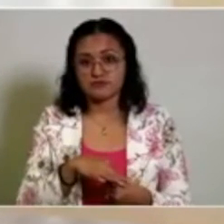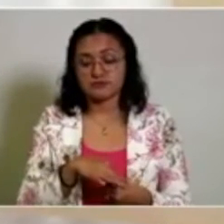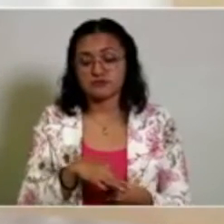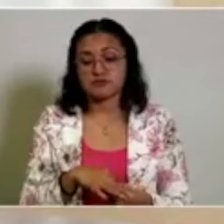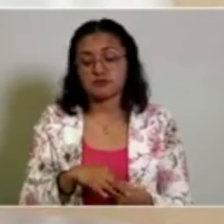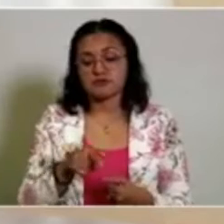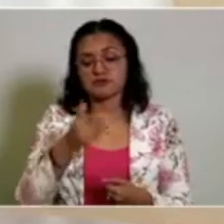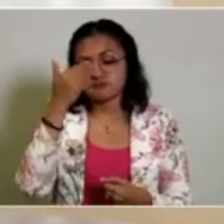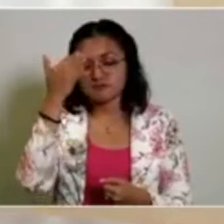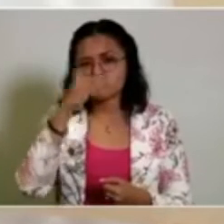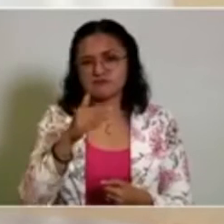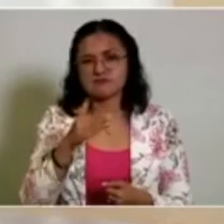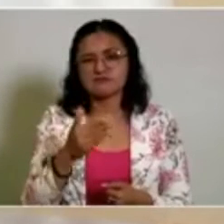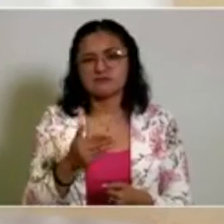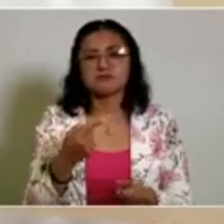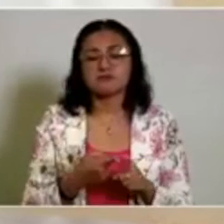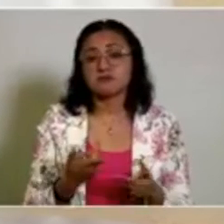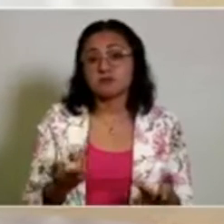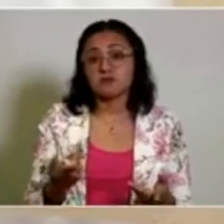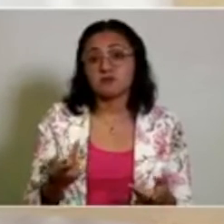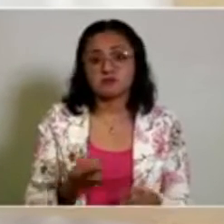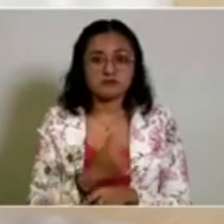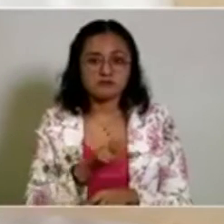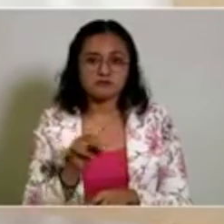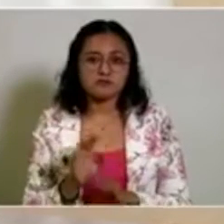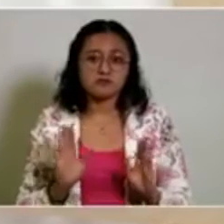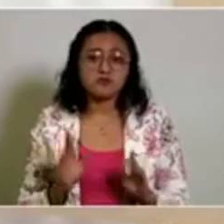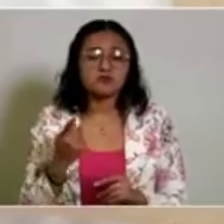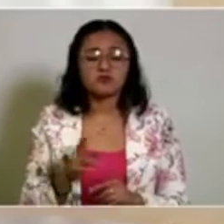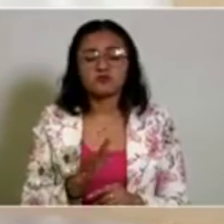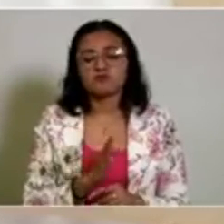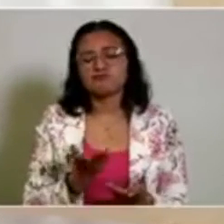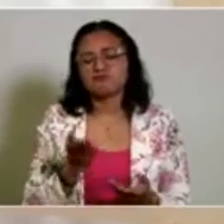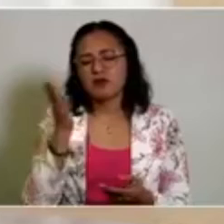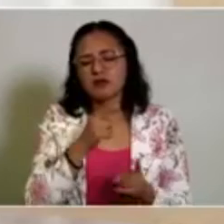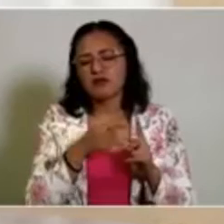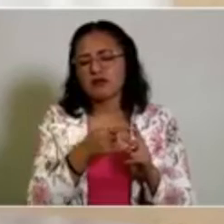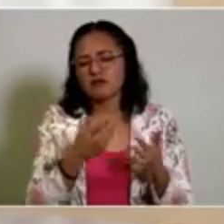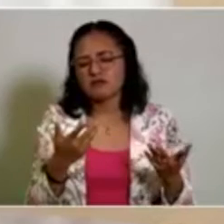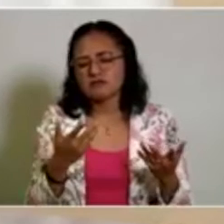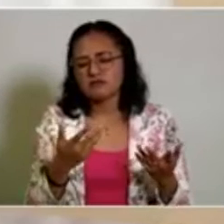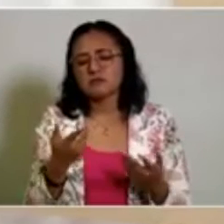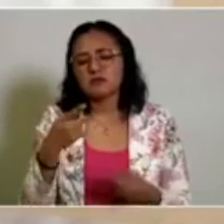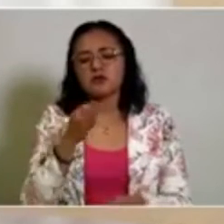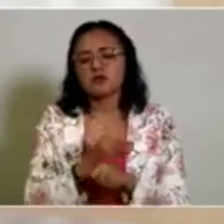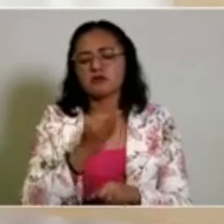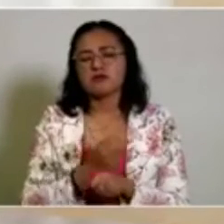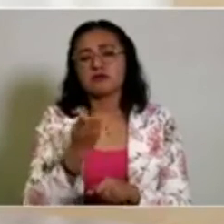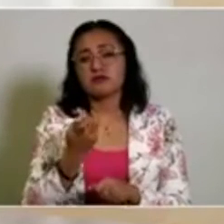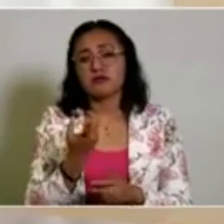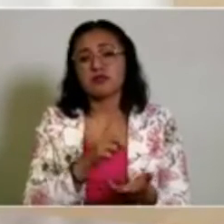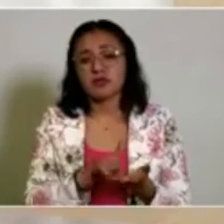a sabiendas de que eso existe no existe es un mal cálculo pero es el el